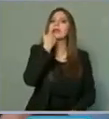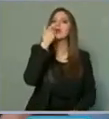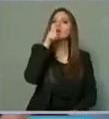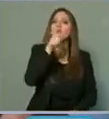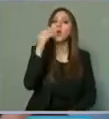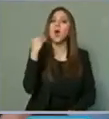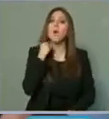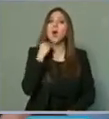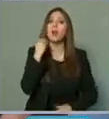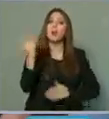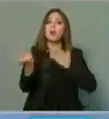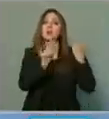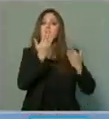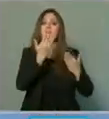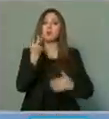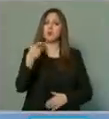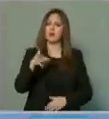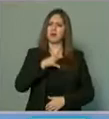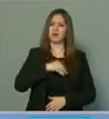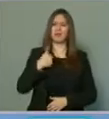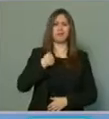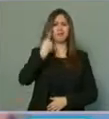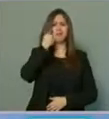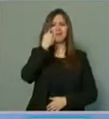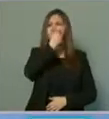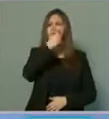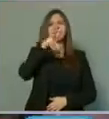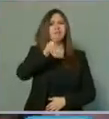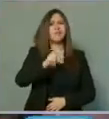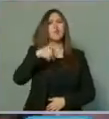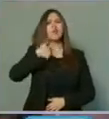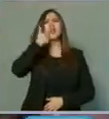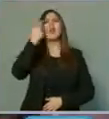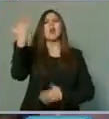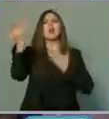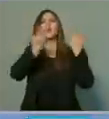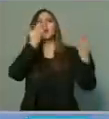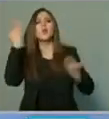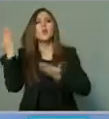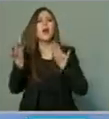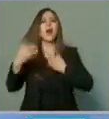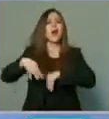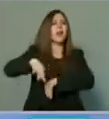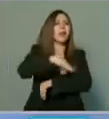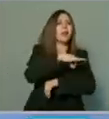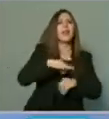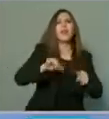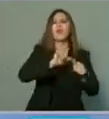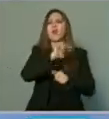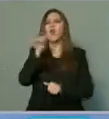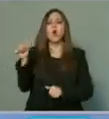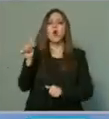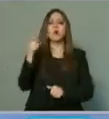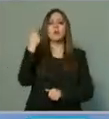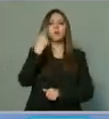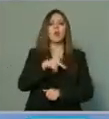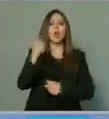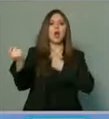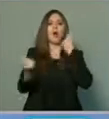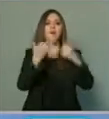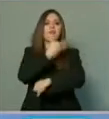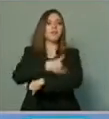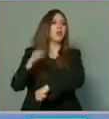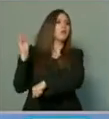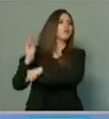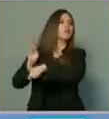el hijo quiere ser actor, médico, arquitecto, ¿no? Y entonces por más que se pide esto, pues no se escucha. ¿Cómo se